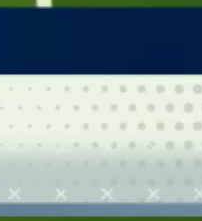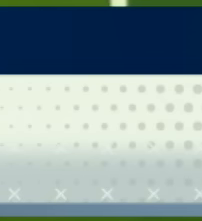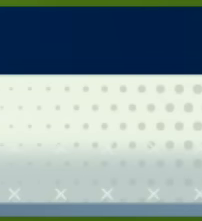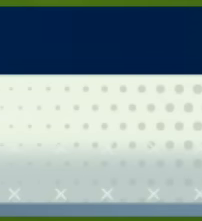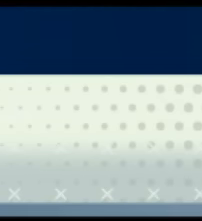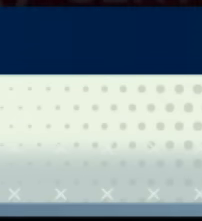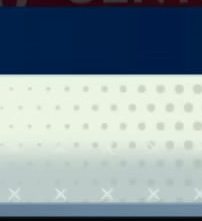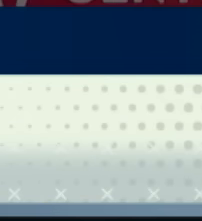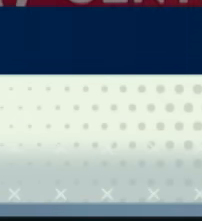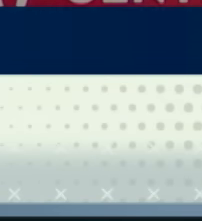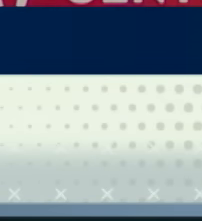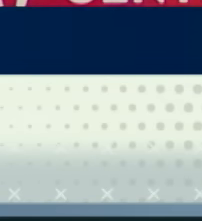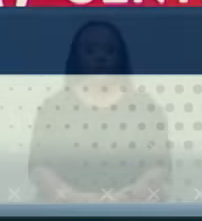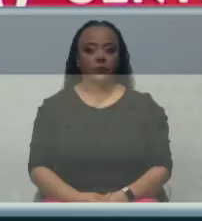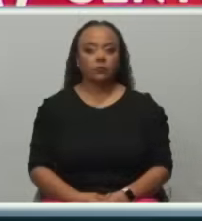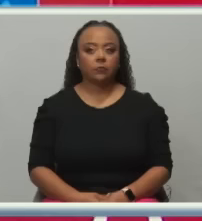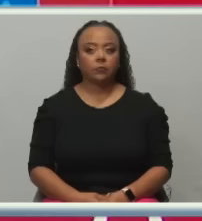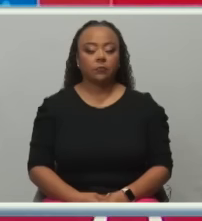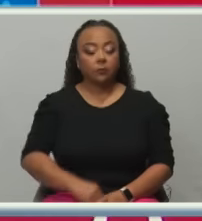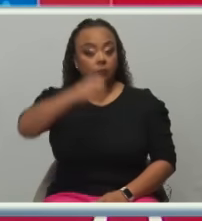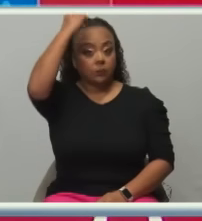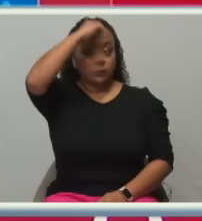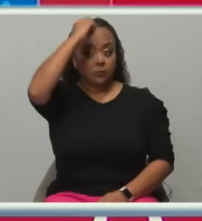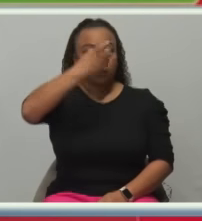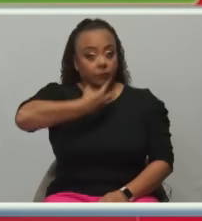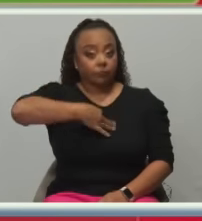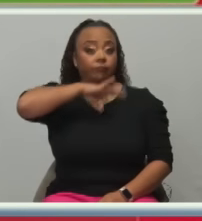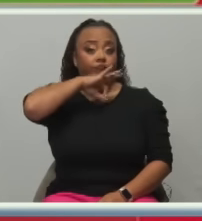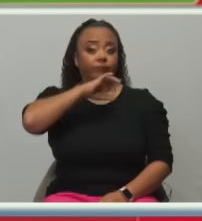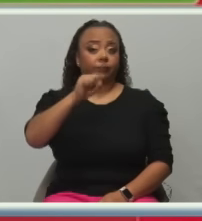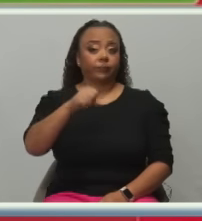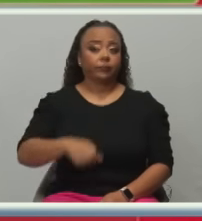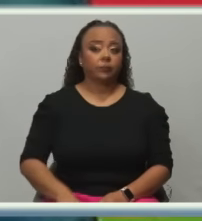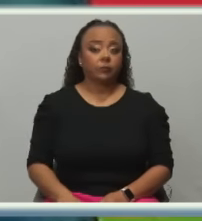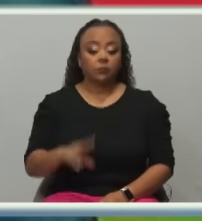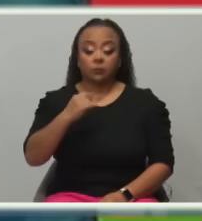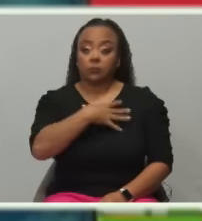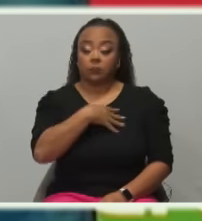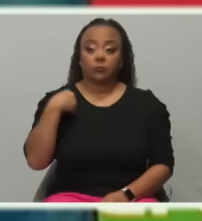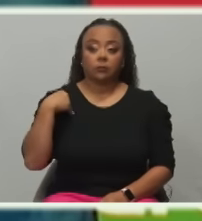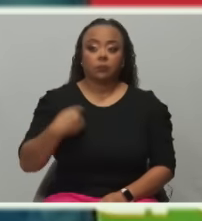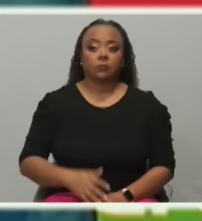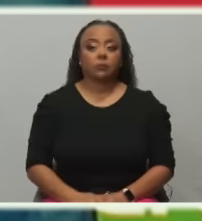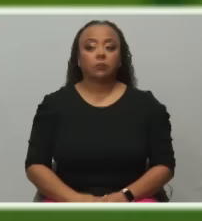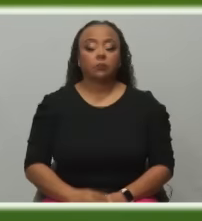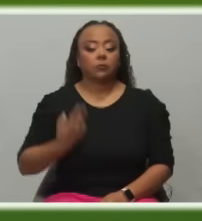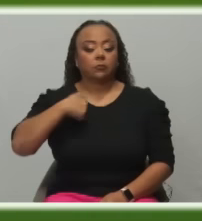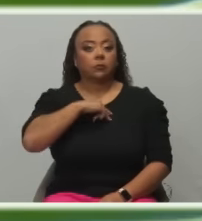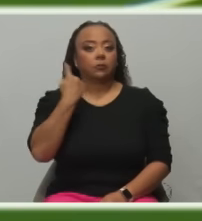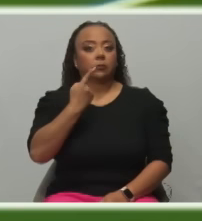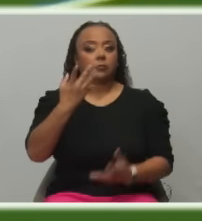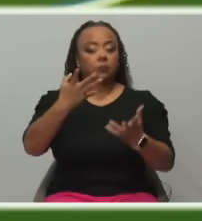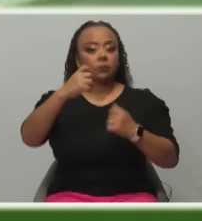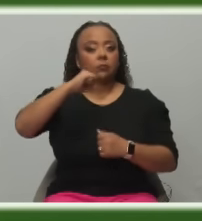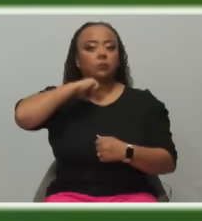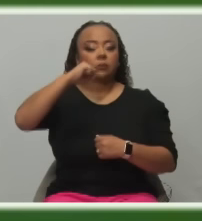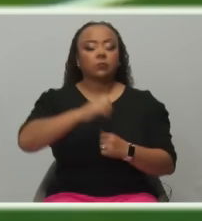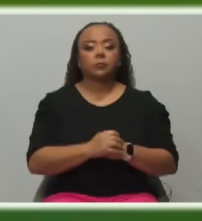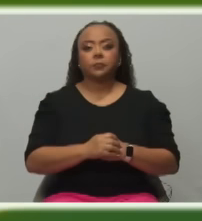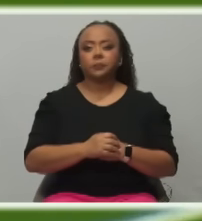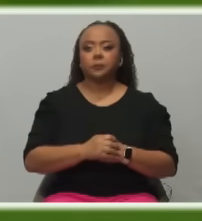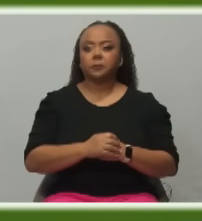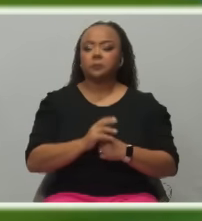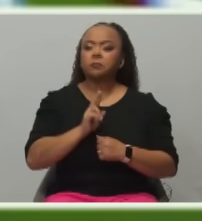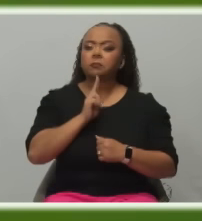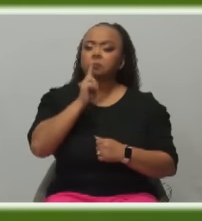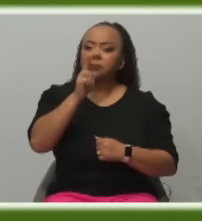análisis Obviamente que es es frustrante no nos gusta Nosotros siempre si bien es cierto